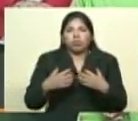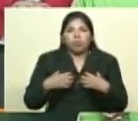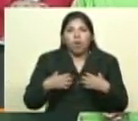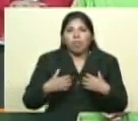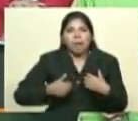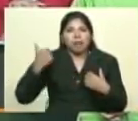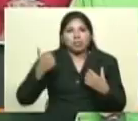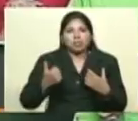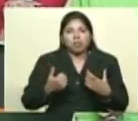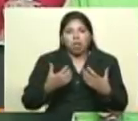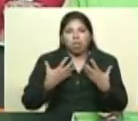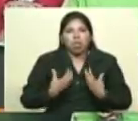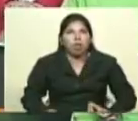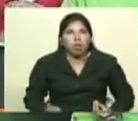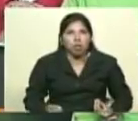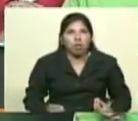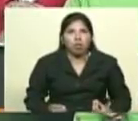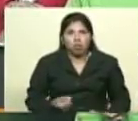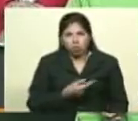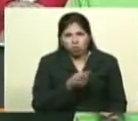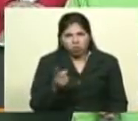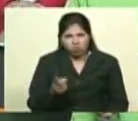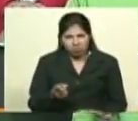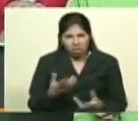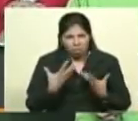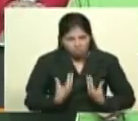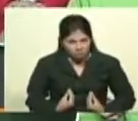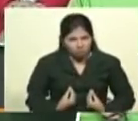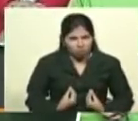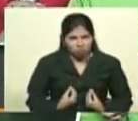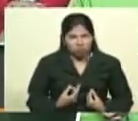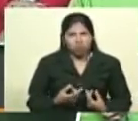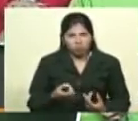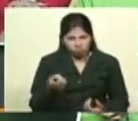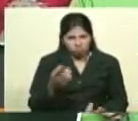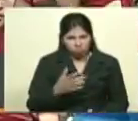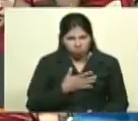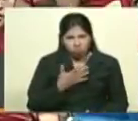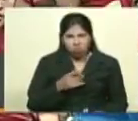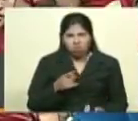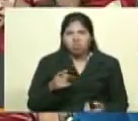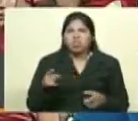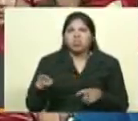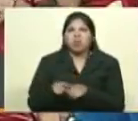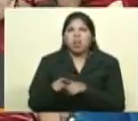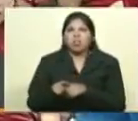Ellos dicen que ustedes se van a rendir y van a pedir que venga un gobierno pitiyanqui.